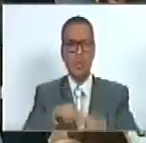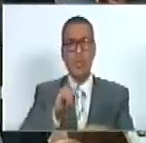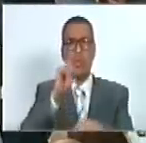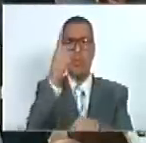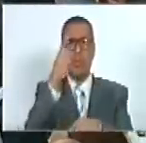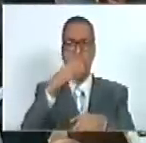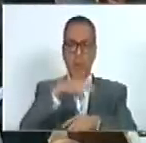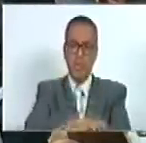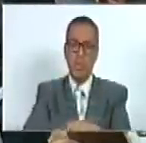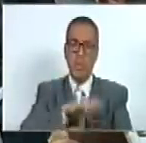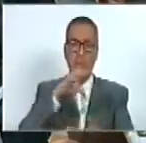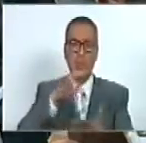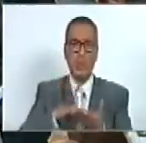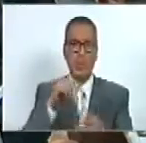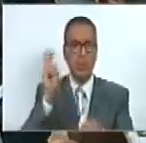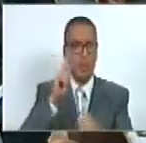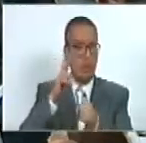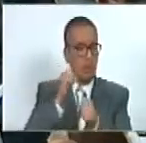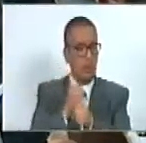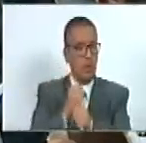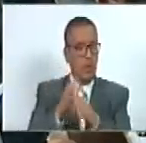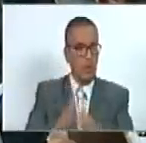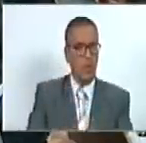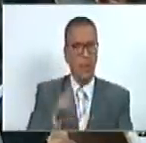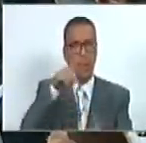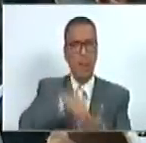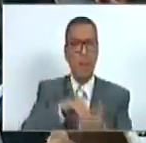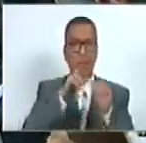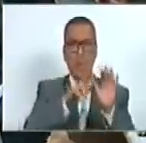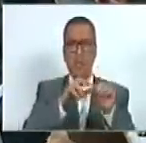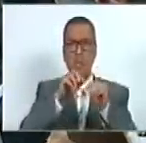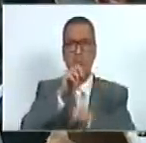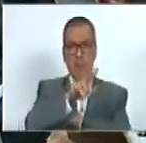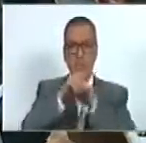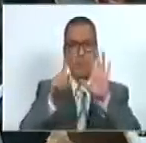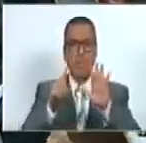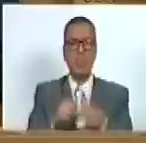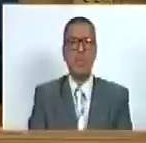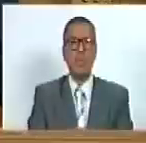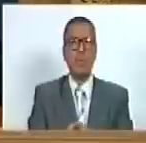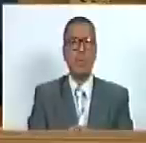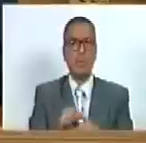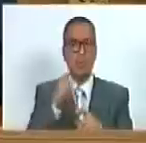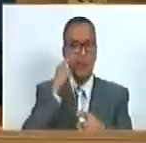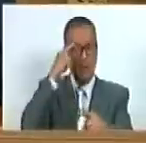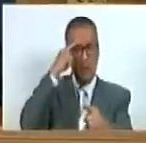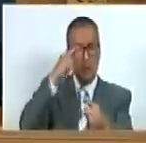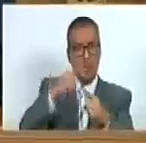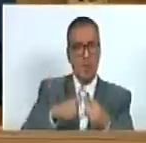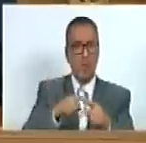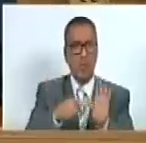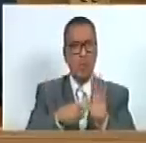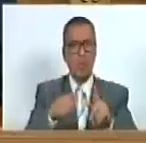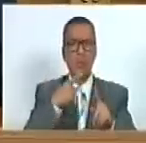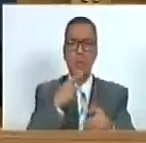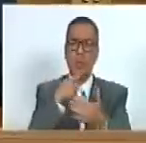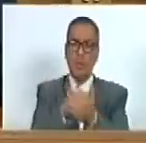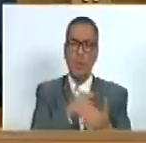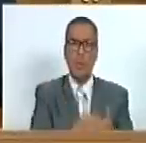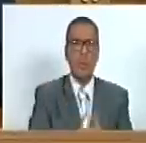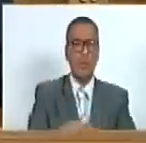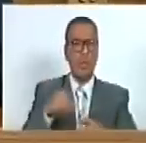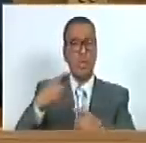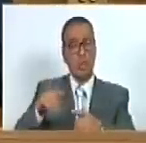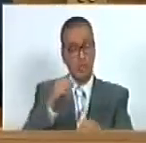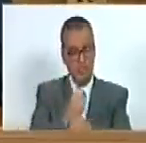primer sindicato de trabajadores de Venezuela en 1936, con la finalidad de exigir las reivindicaciones de sus